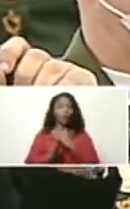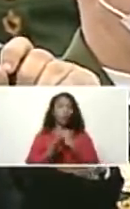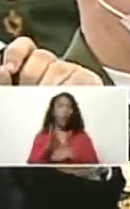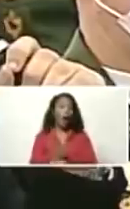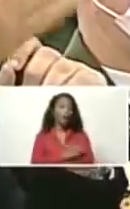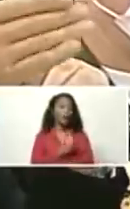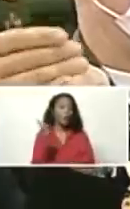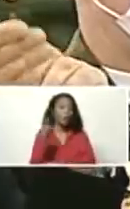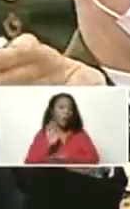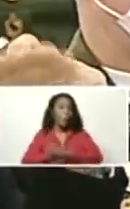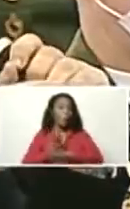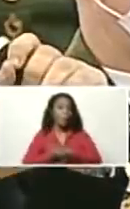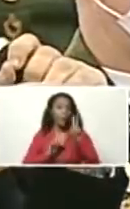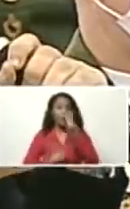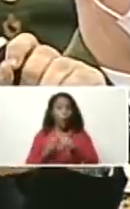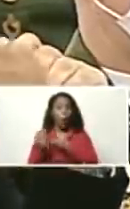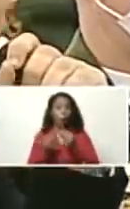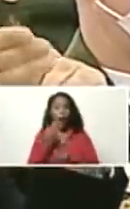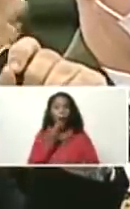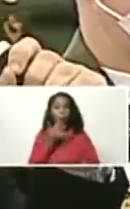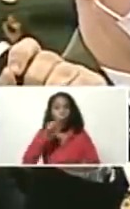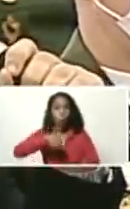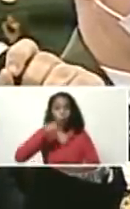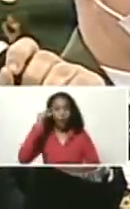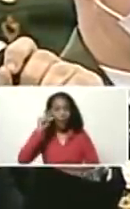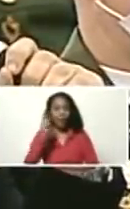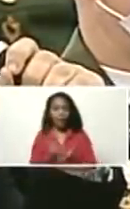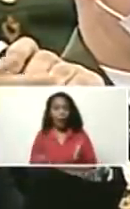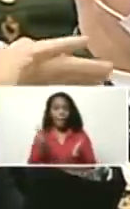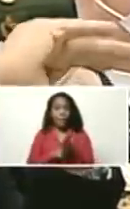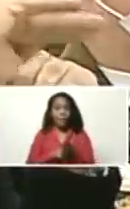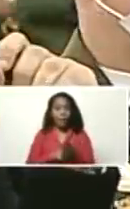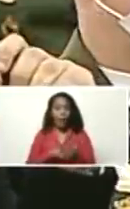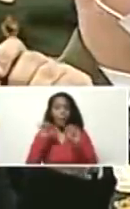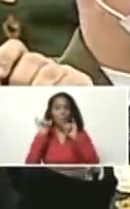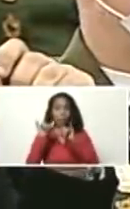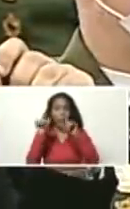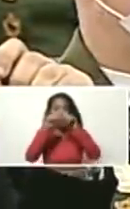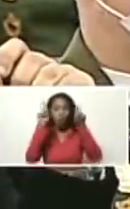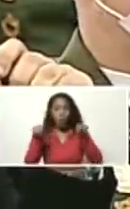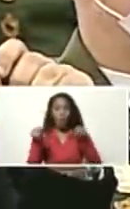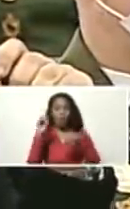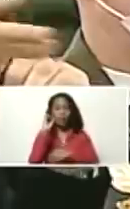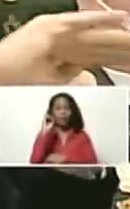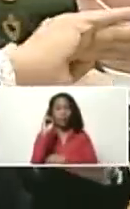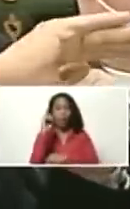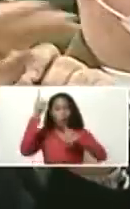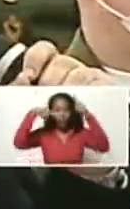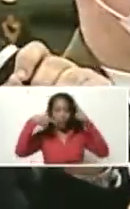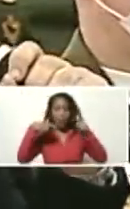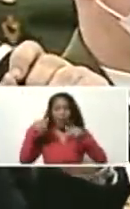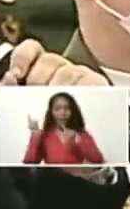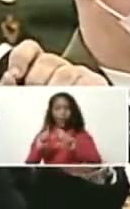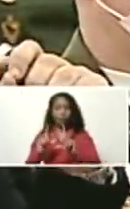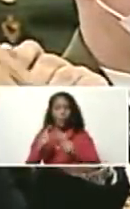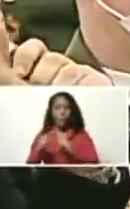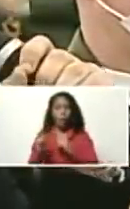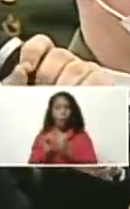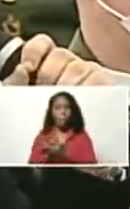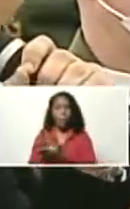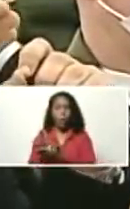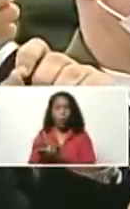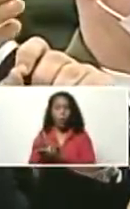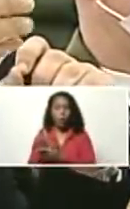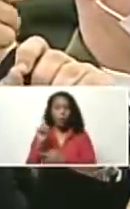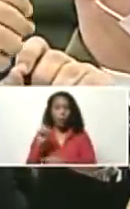de aquellos acontecimientos, y vemos cómo, por ejemplo, hoy día se repite el mismo formato de cero chavismo en pantalla, pero excluyendo a